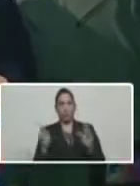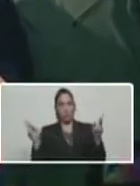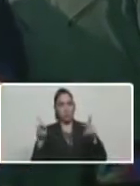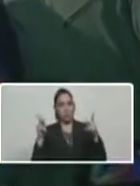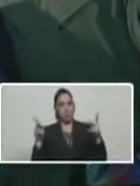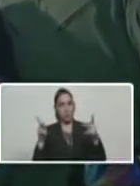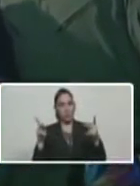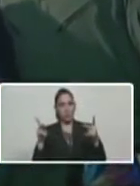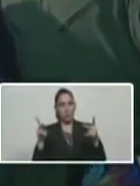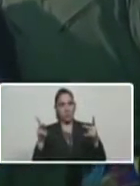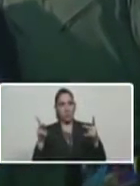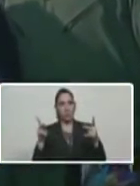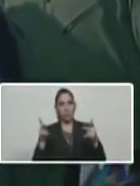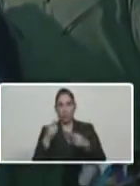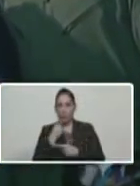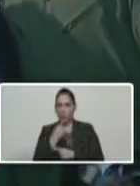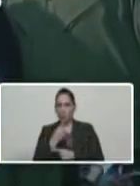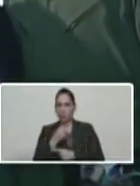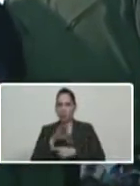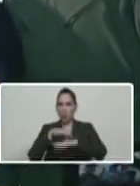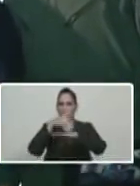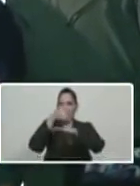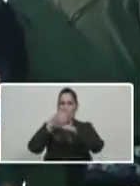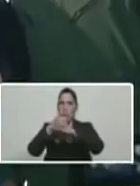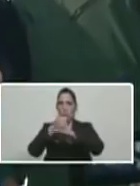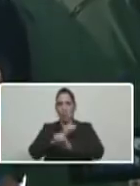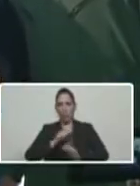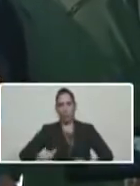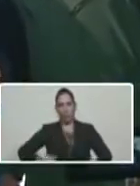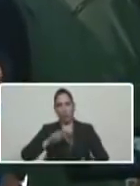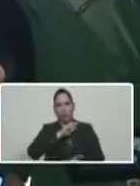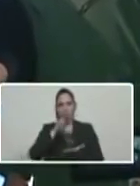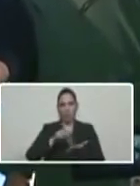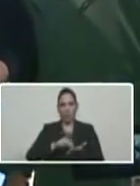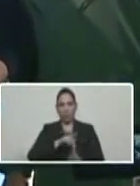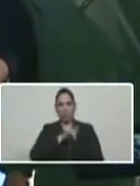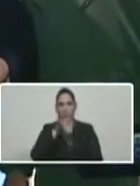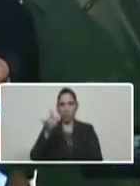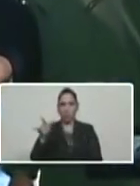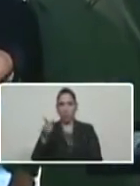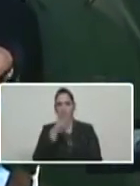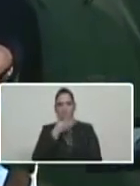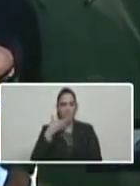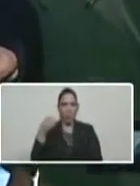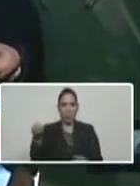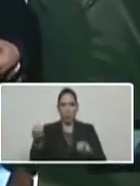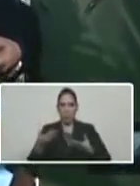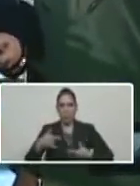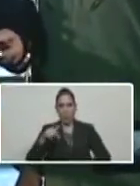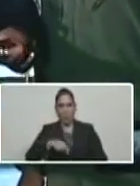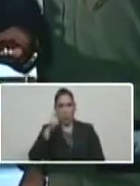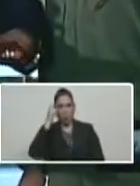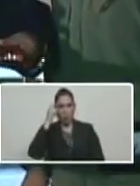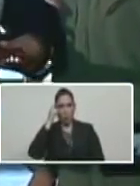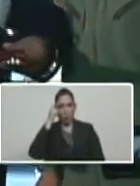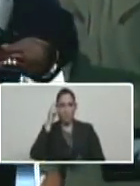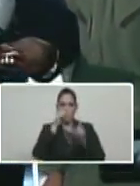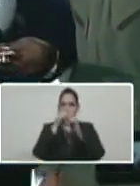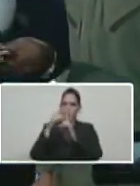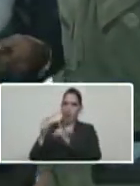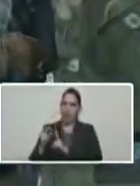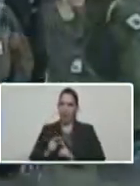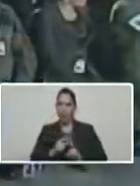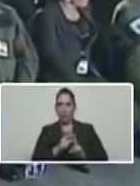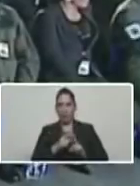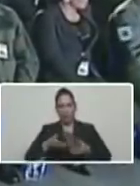destacaba el comandante jefe de la Fuerza Armada Nacional Bolivariana que el mejor regalo que ha recibido el día de hoy precisamente son las palabras que nacen